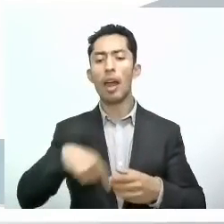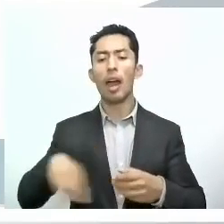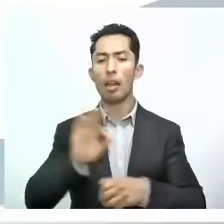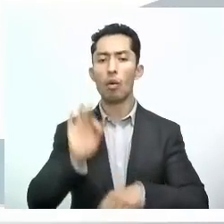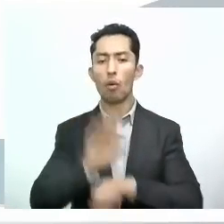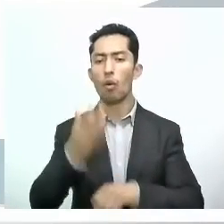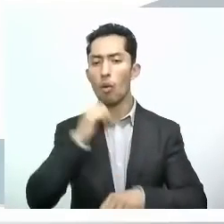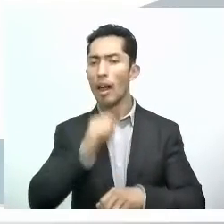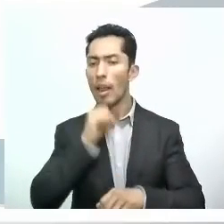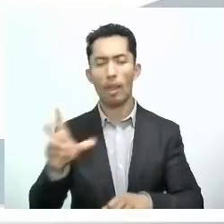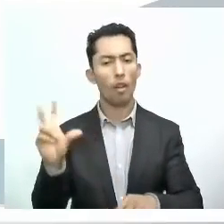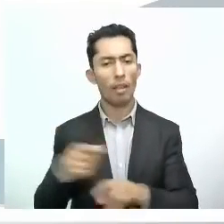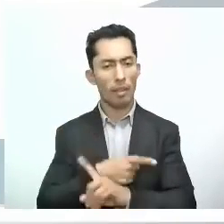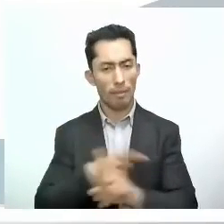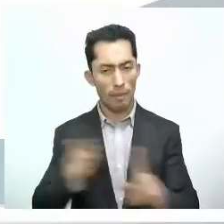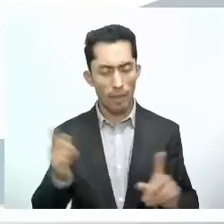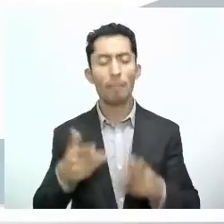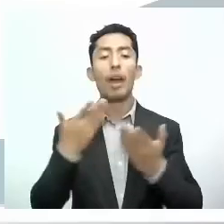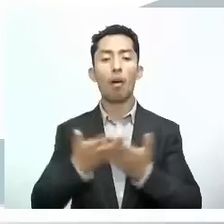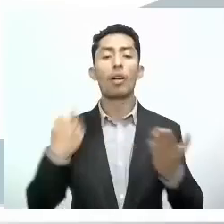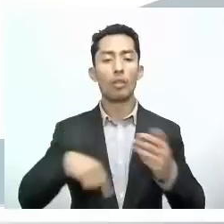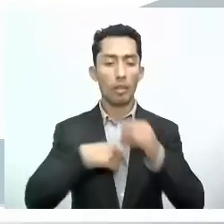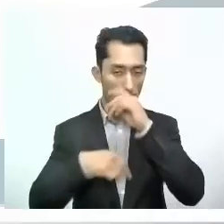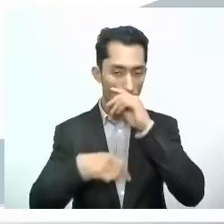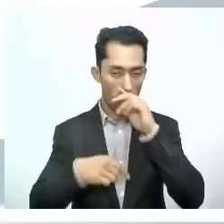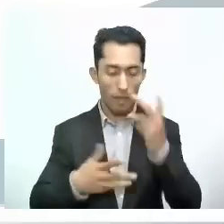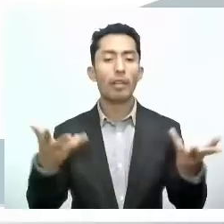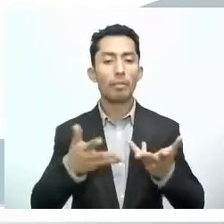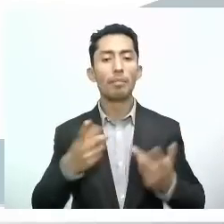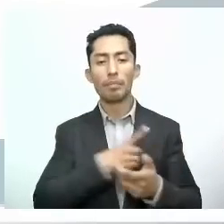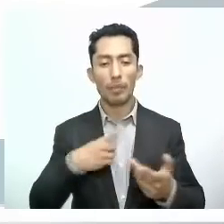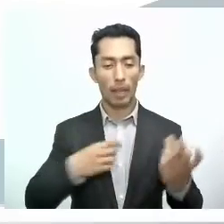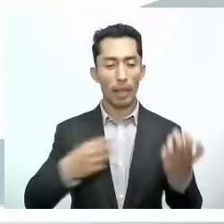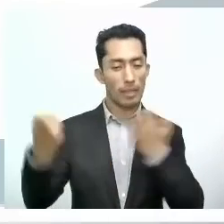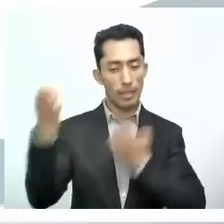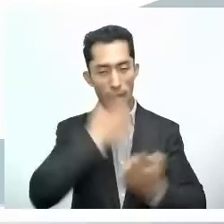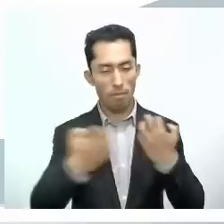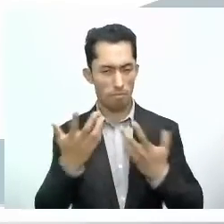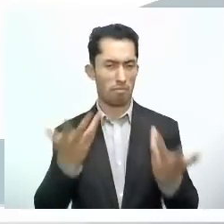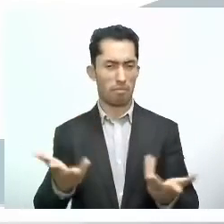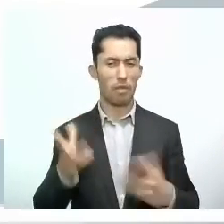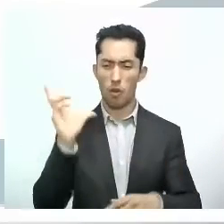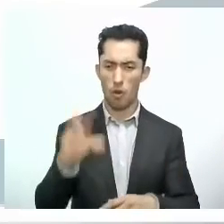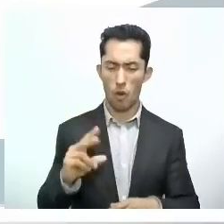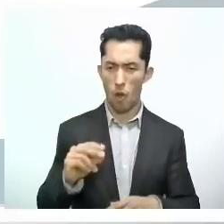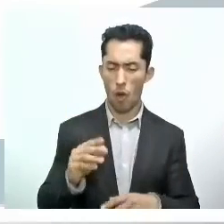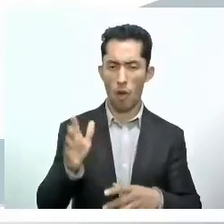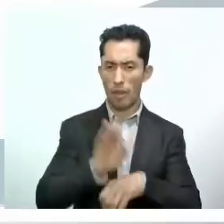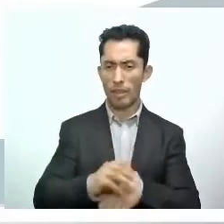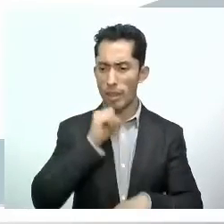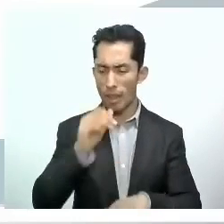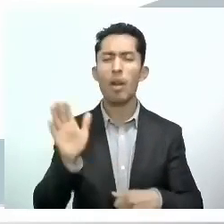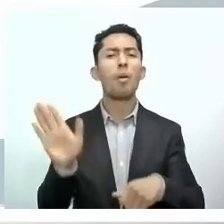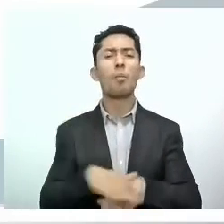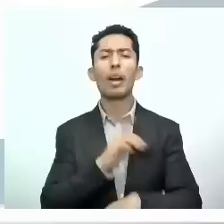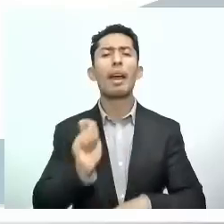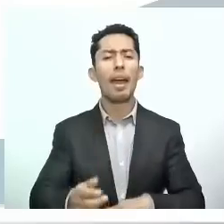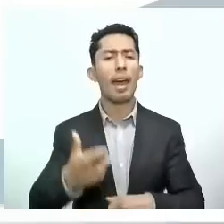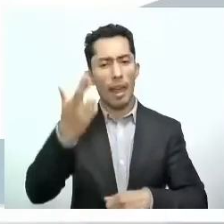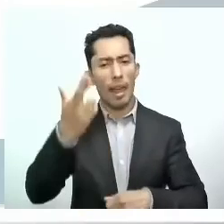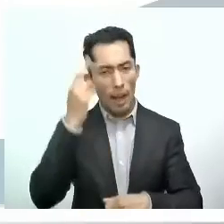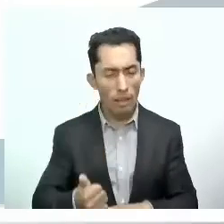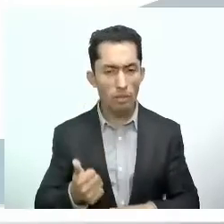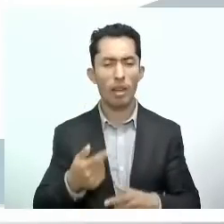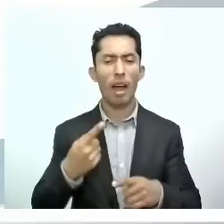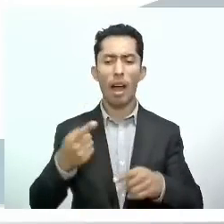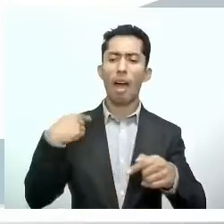Entonces, lo que hacemos aquí es justamente analizar por qué no están llegando, ¿Cuáles son las causas? ¿Cuáles son las estructuras? Es